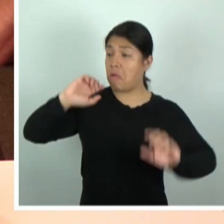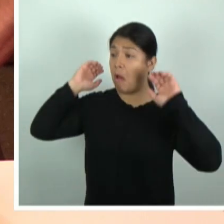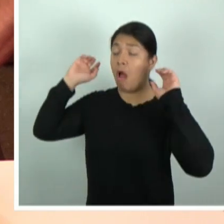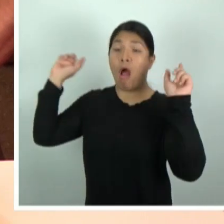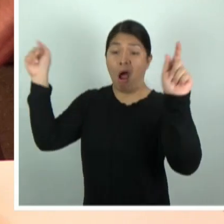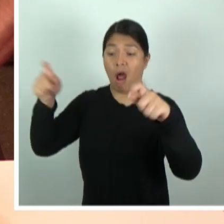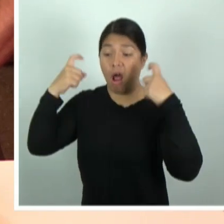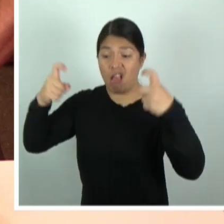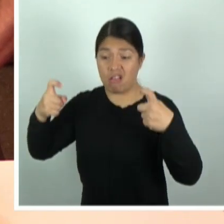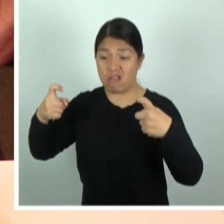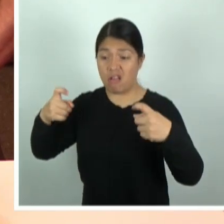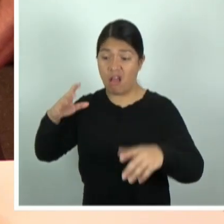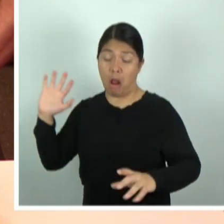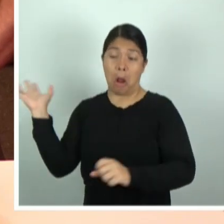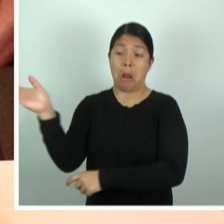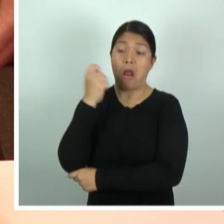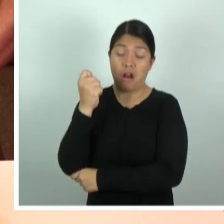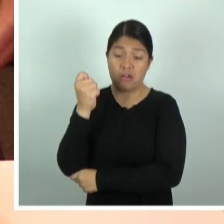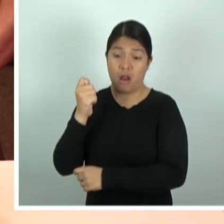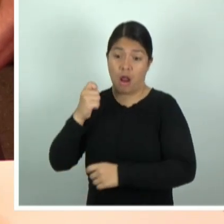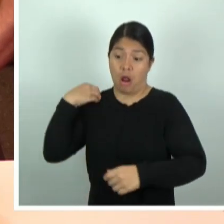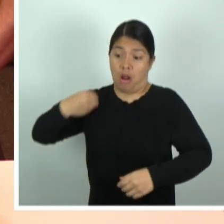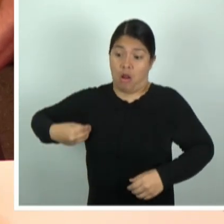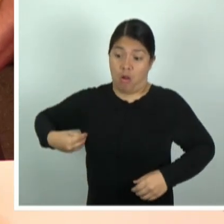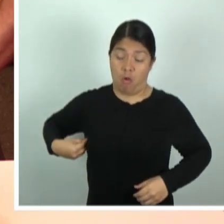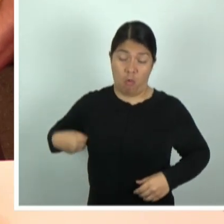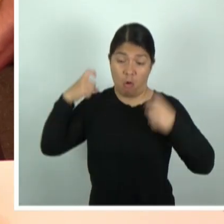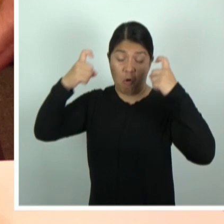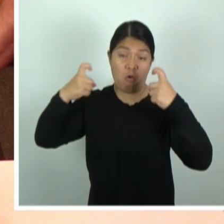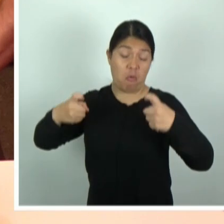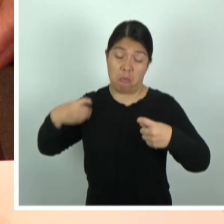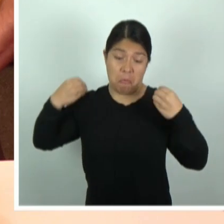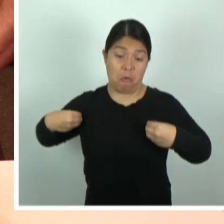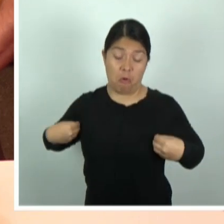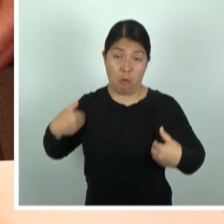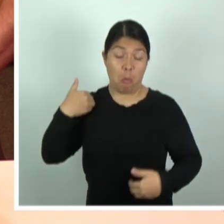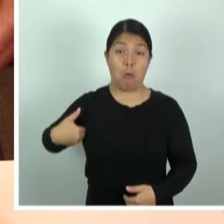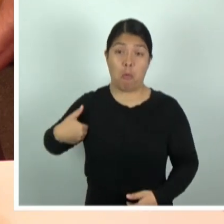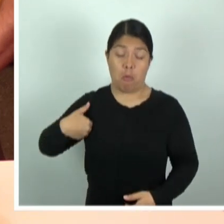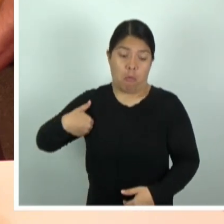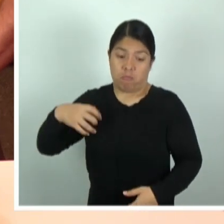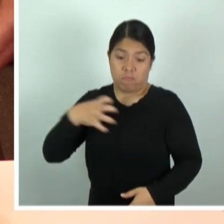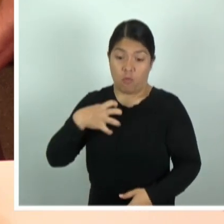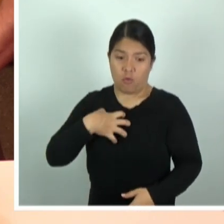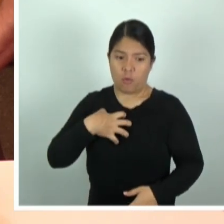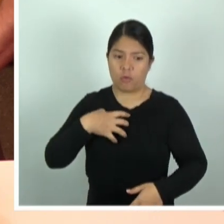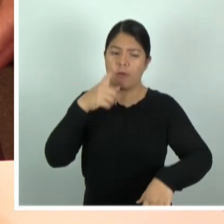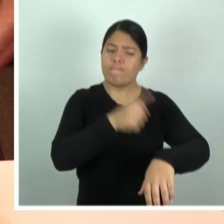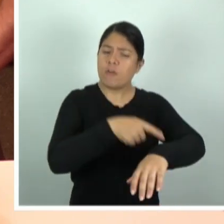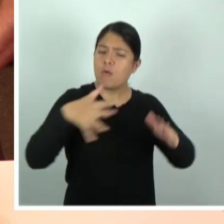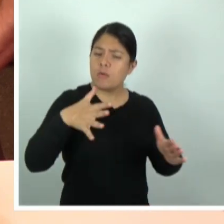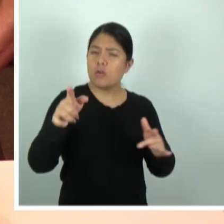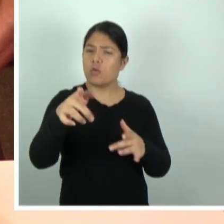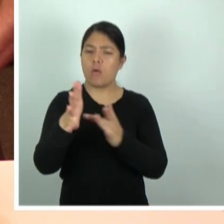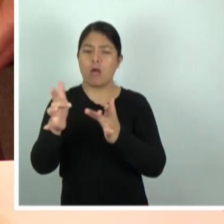por nuestro propio esfuerzo, en el momento que tú aceptas a Jesucristo como Salvador, en ese